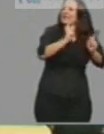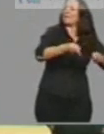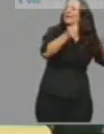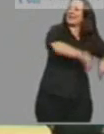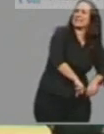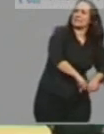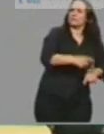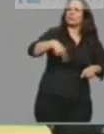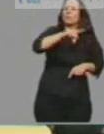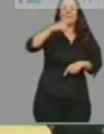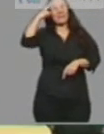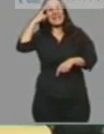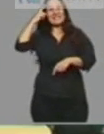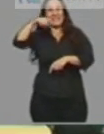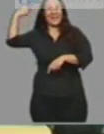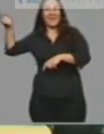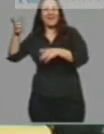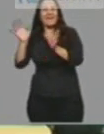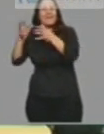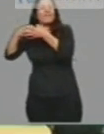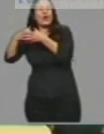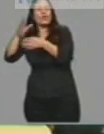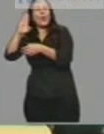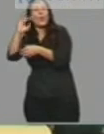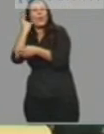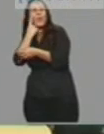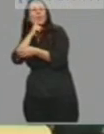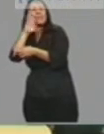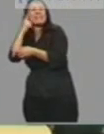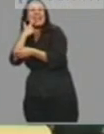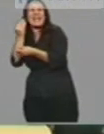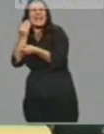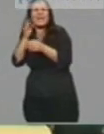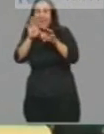estos fondos buitres solo representan el